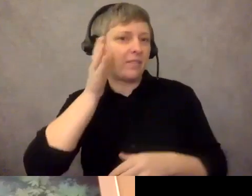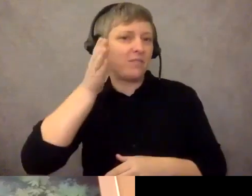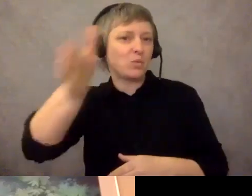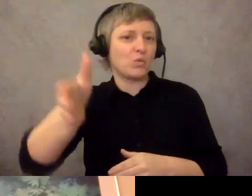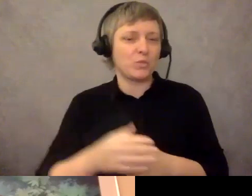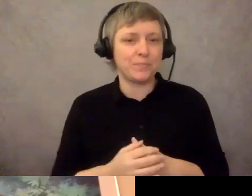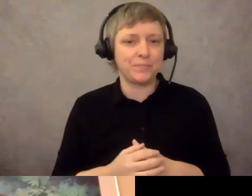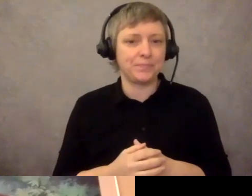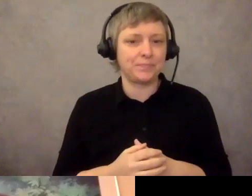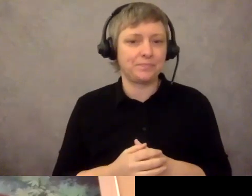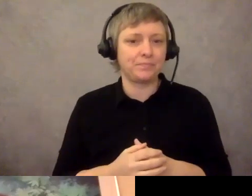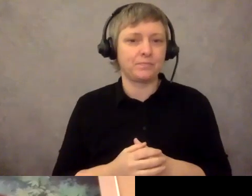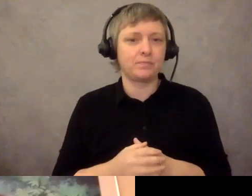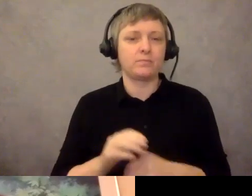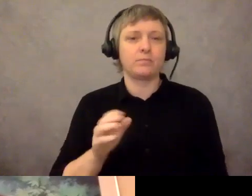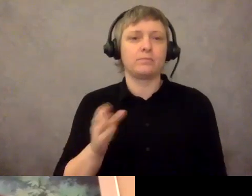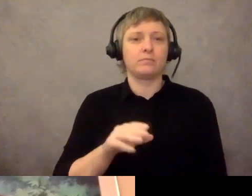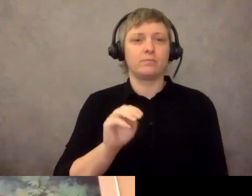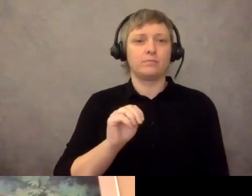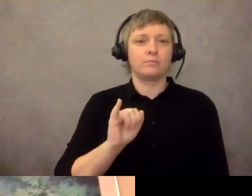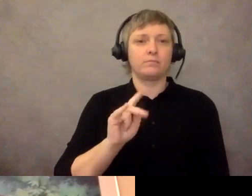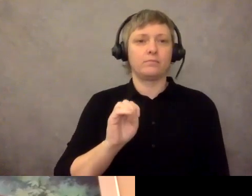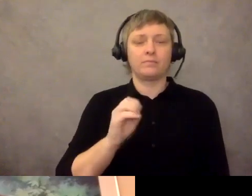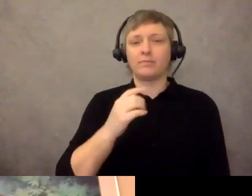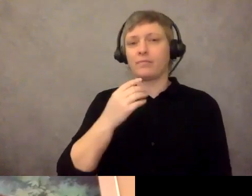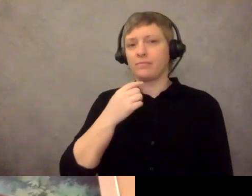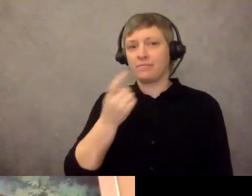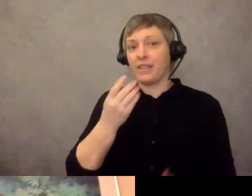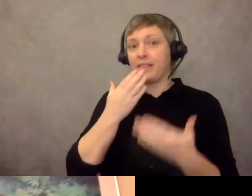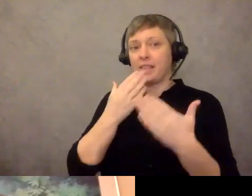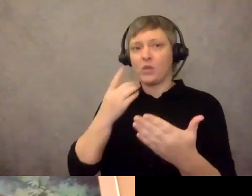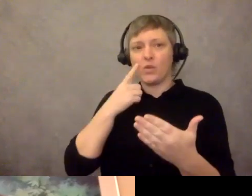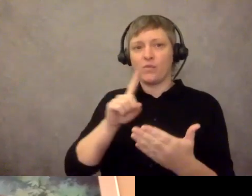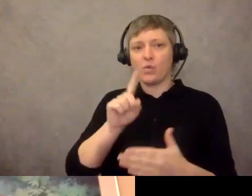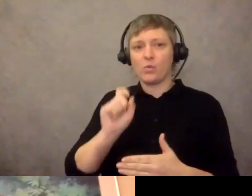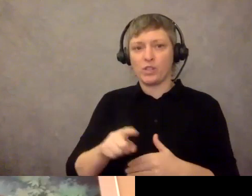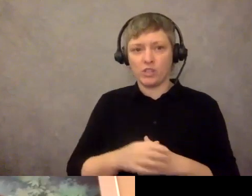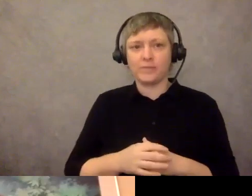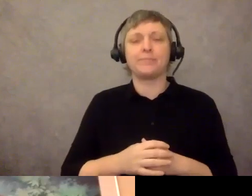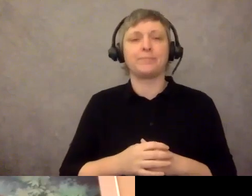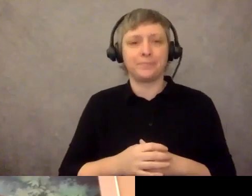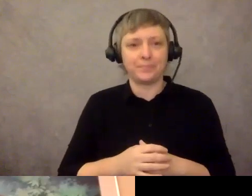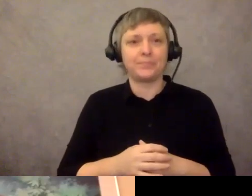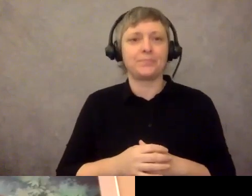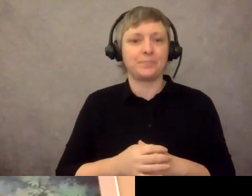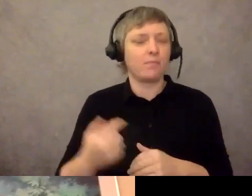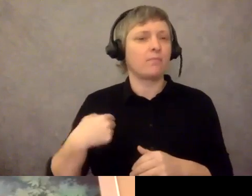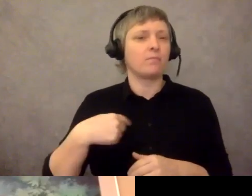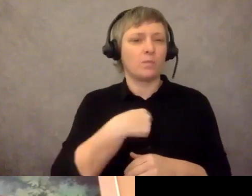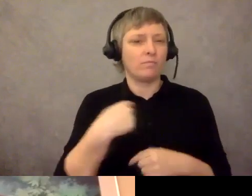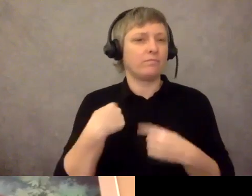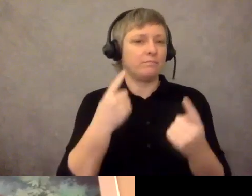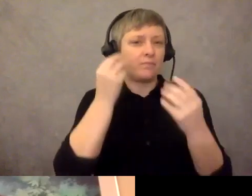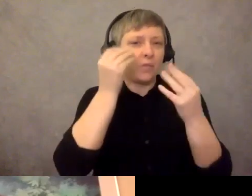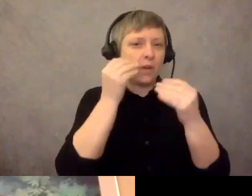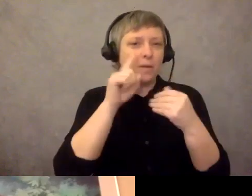Bueno, Daisy, muchas gracias por la pregunta. Y hemos pensado sobre alguno de los problemas más urgentes,